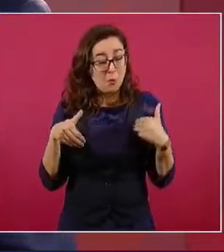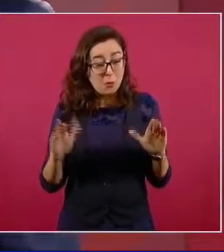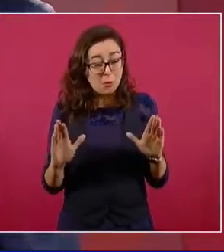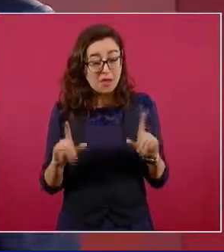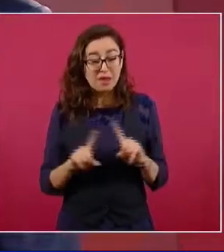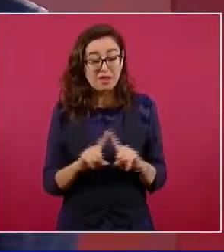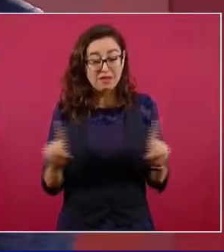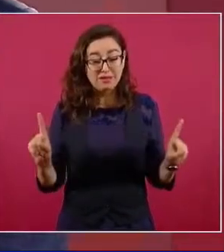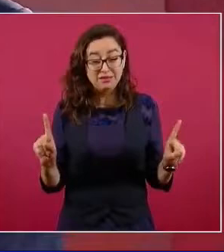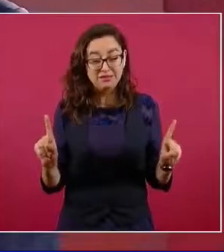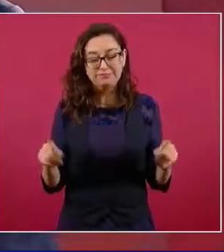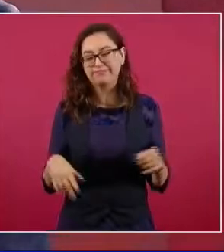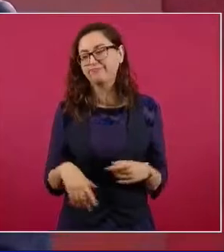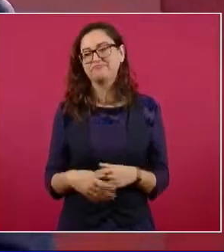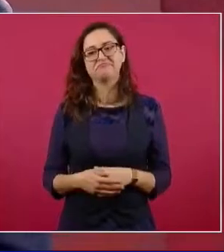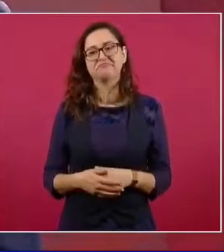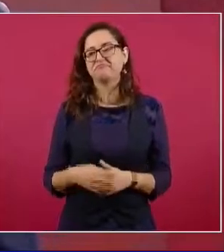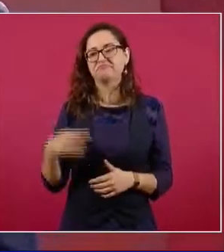se hubiese